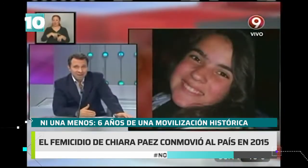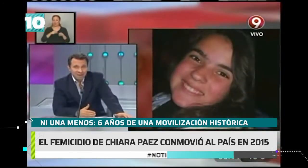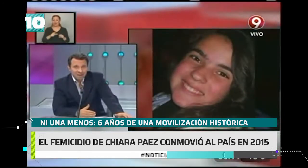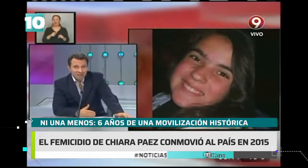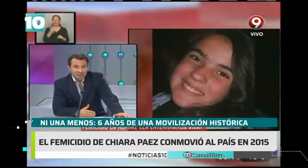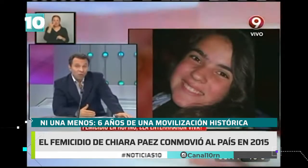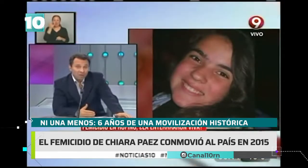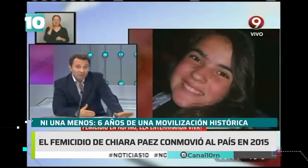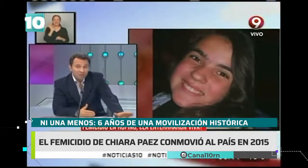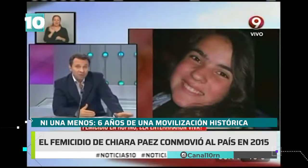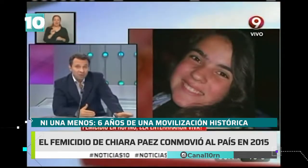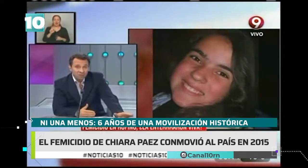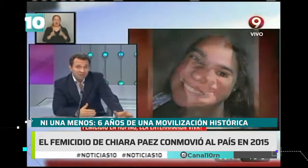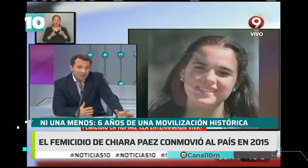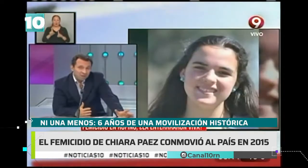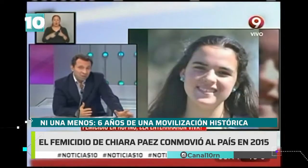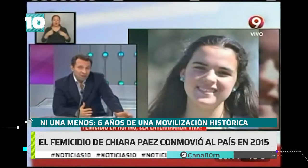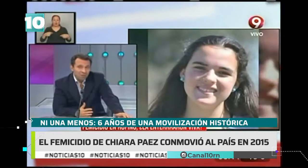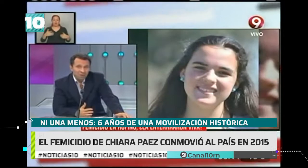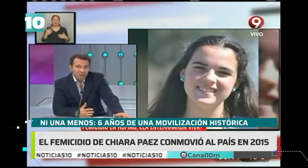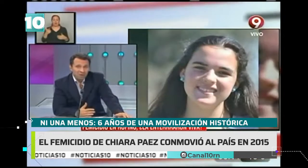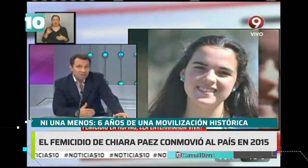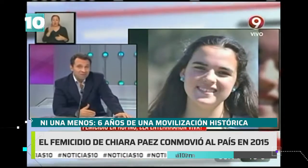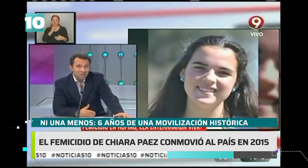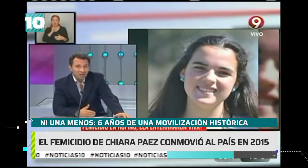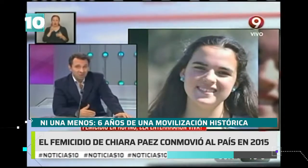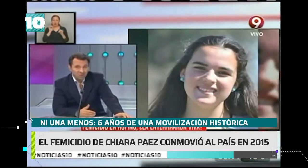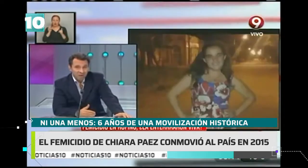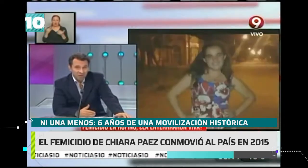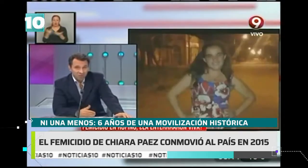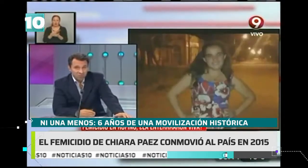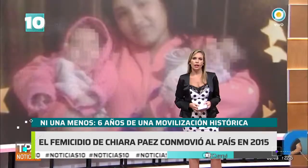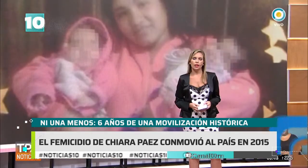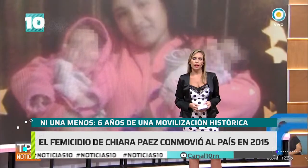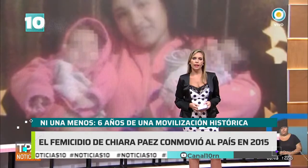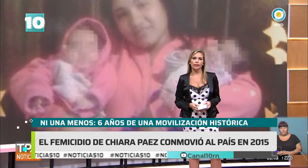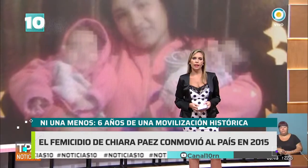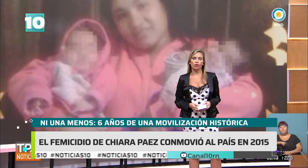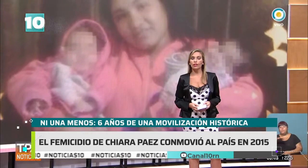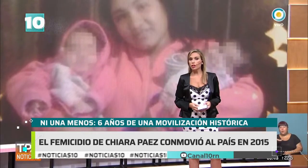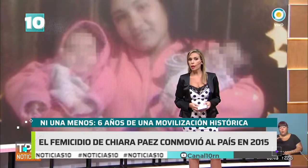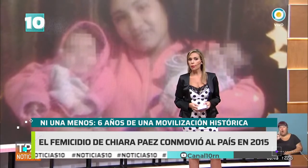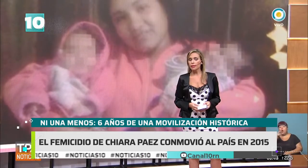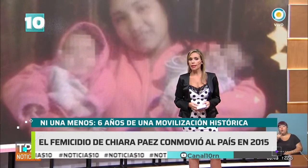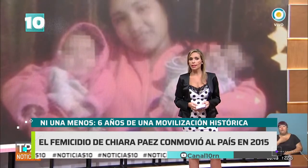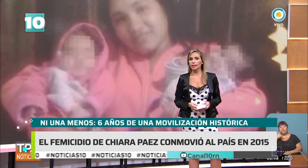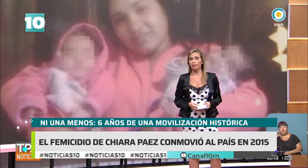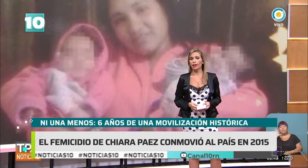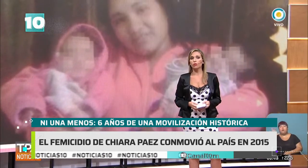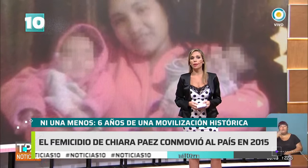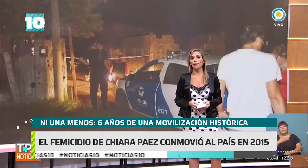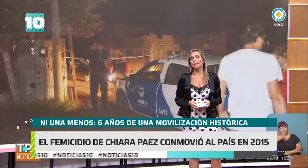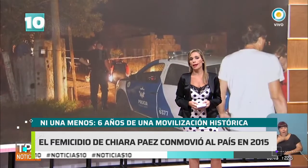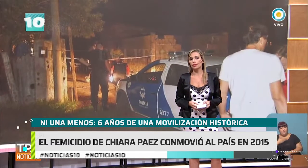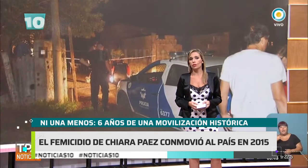detalles del sufrimiento de esta criatura, una adolescente de 14 años. La localidad de Rufino, la provincia de Santa